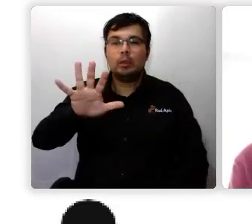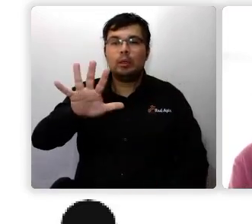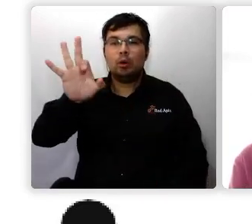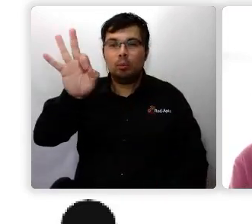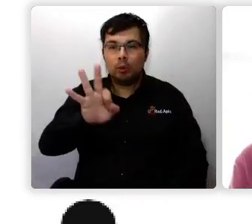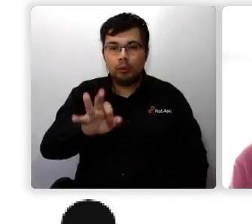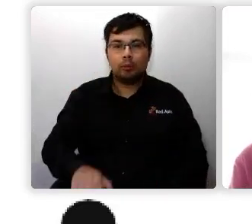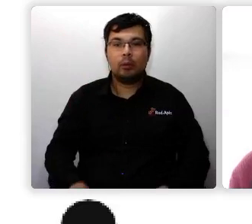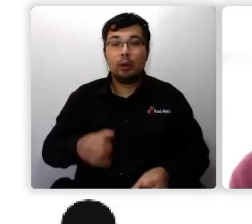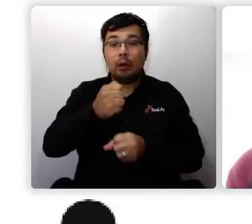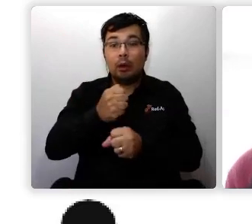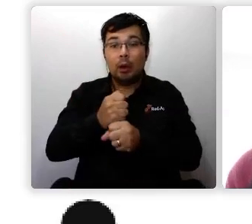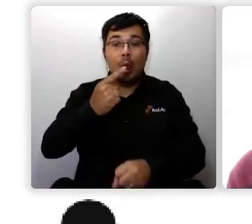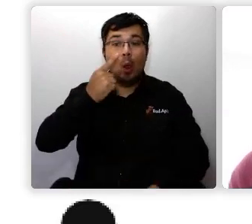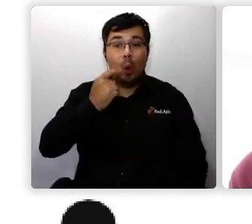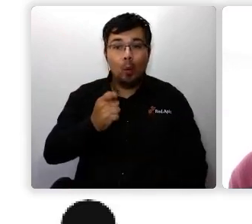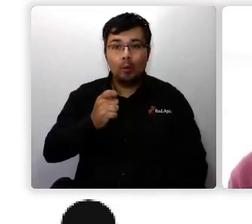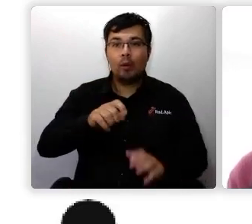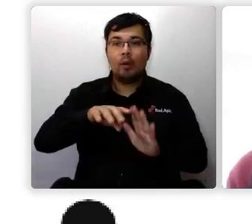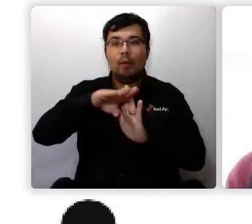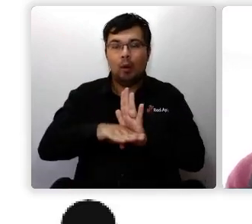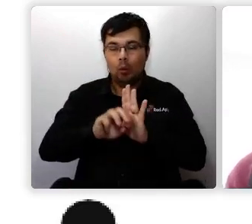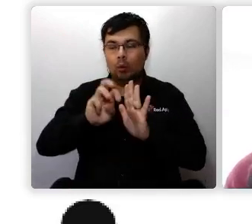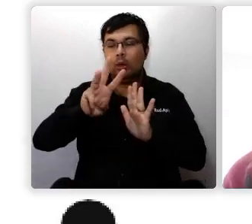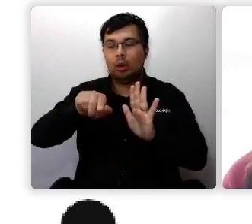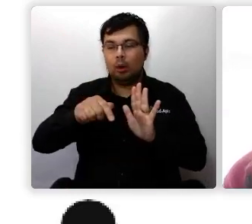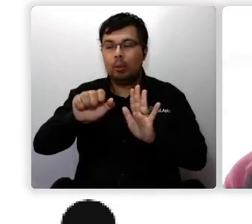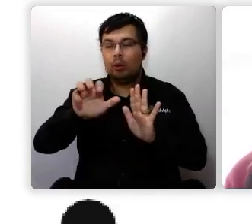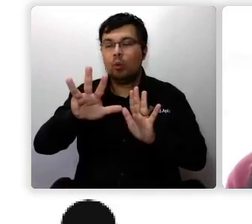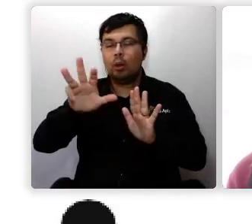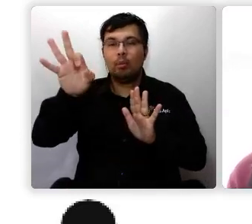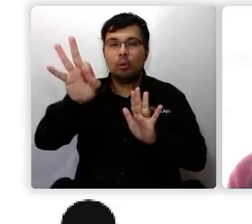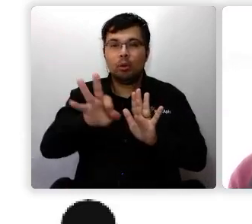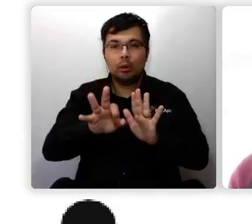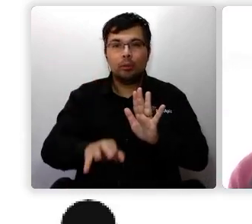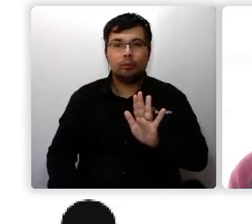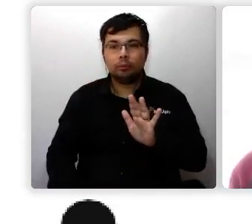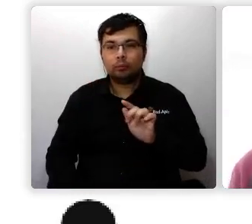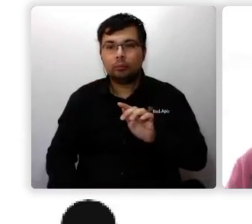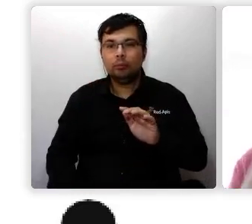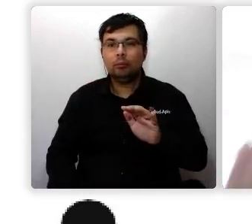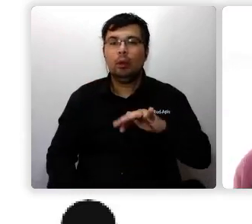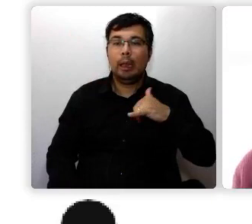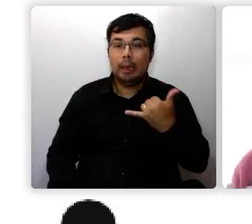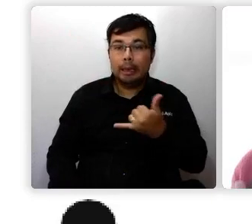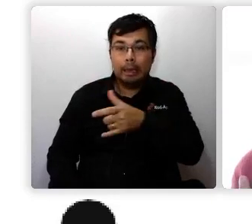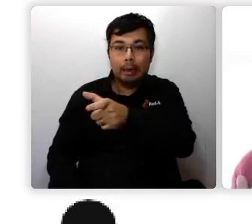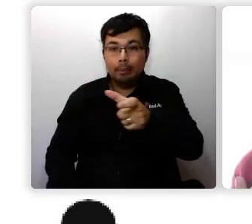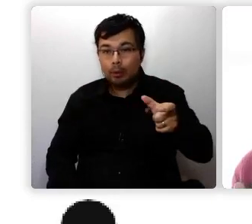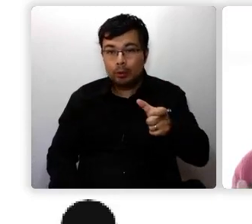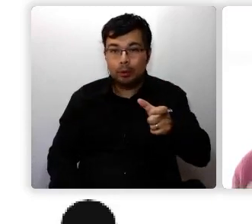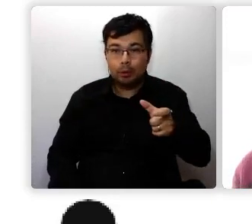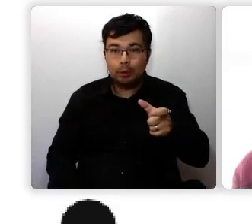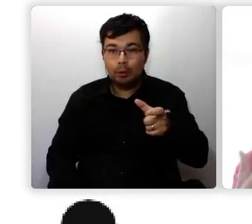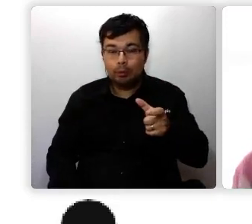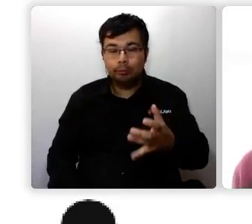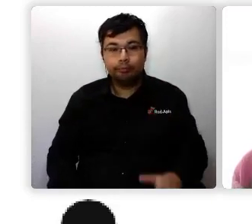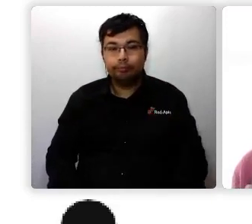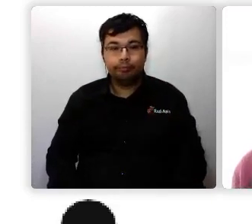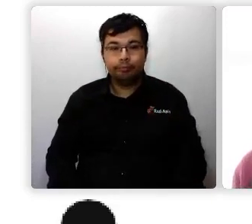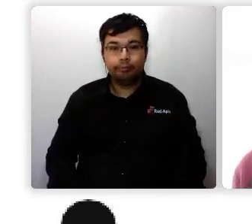bajó solo un 3,9%. Y de las personas que perdieron el empleo durante la pandemia,